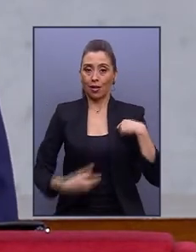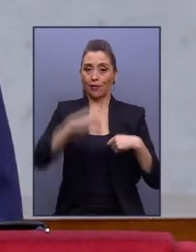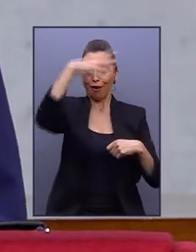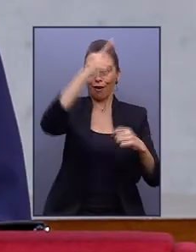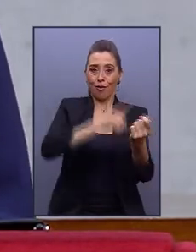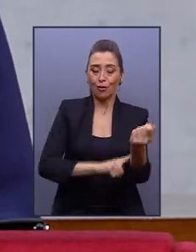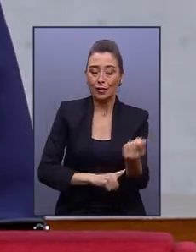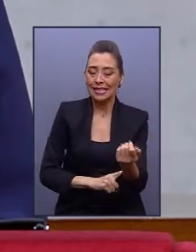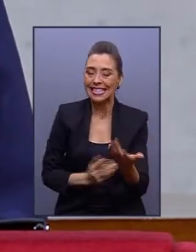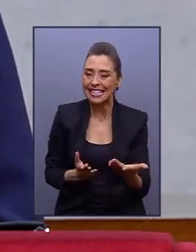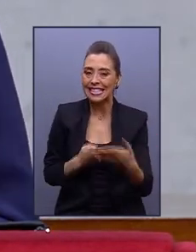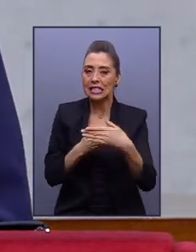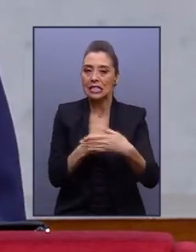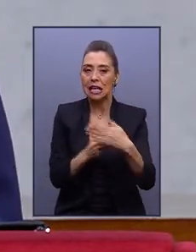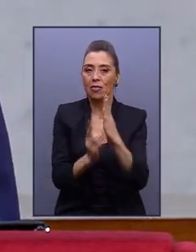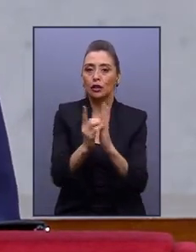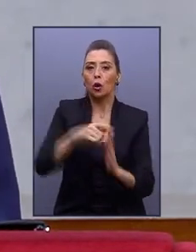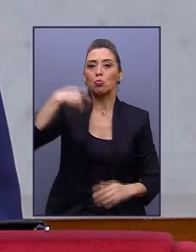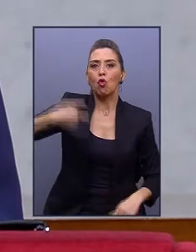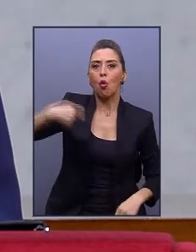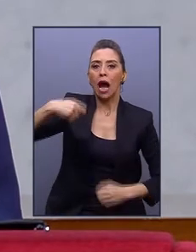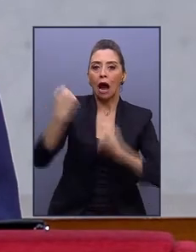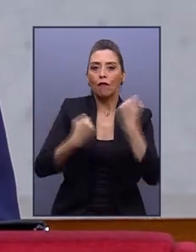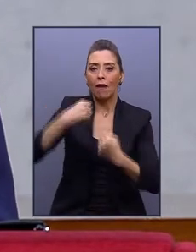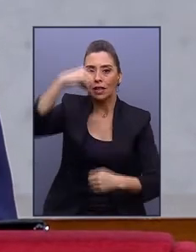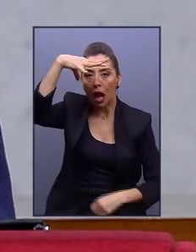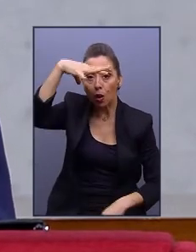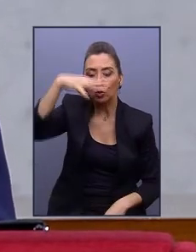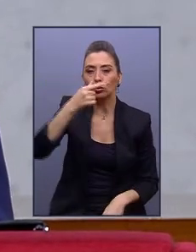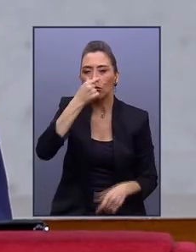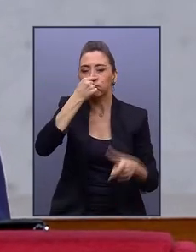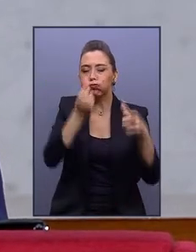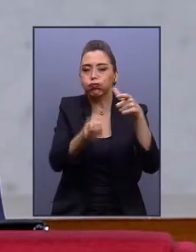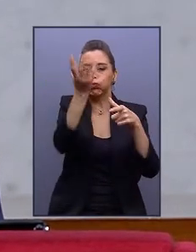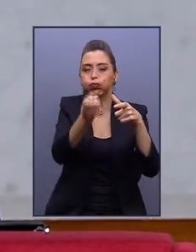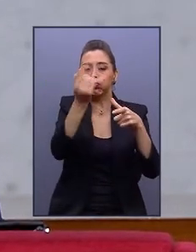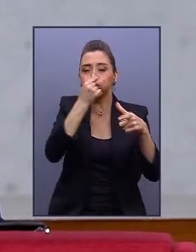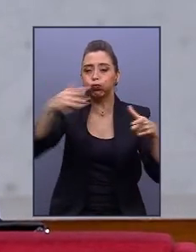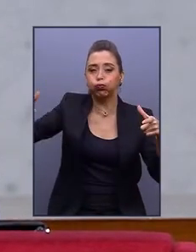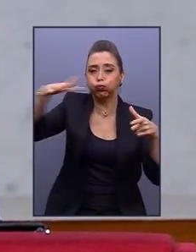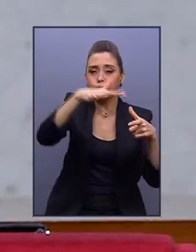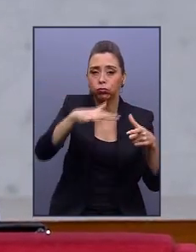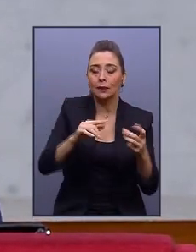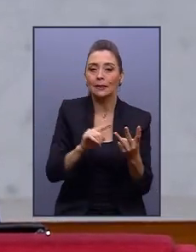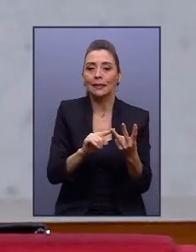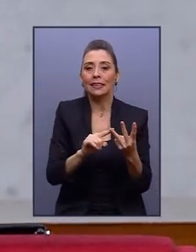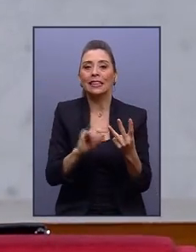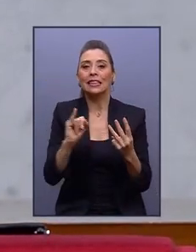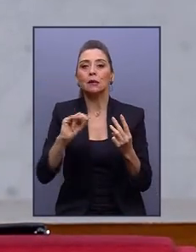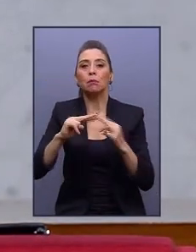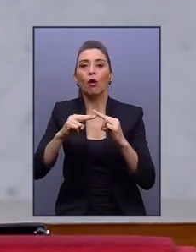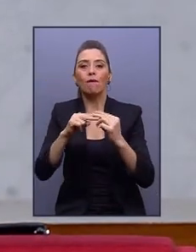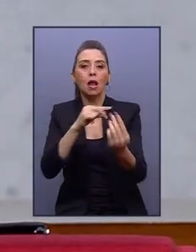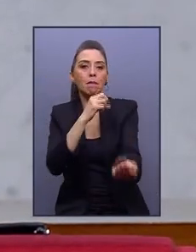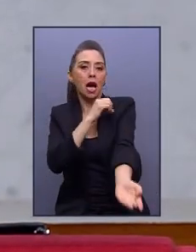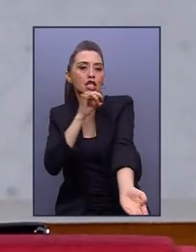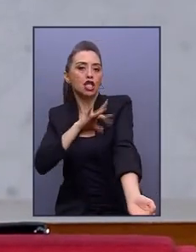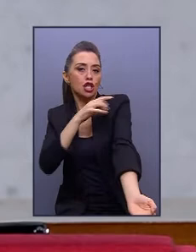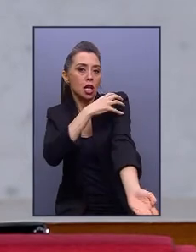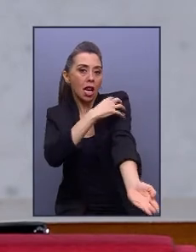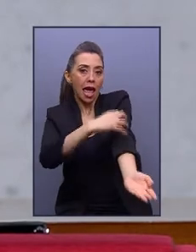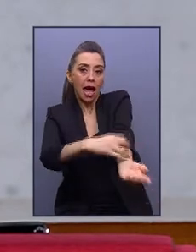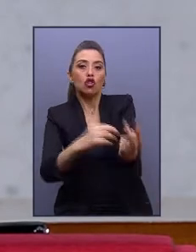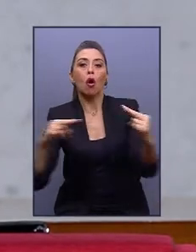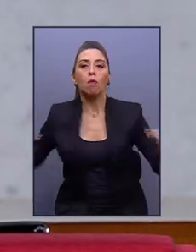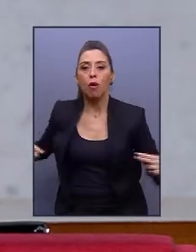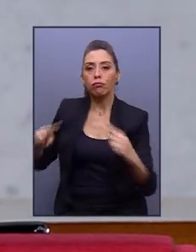para nuestro desarrollo, por su alto precio, por su alta contaminación y por la inestabilidad del sistema de transmisión. Hoy, con